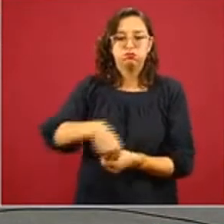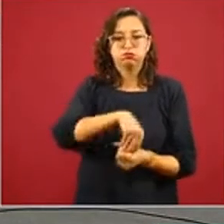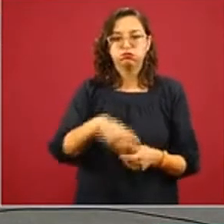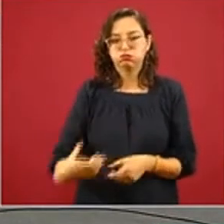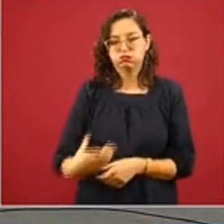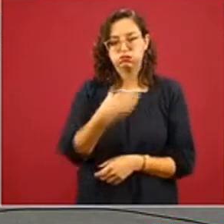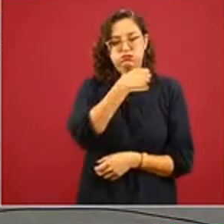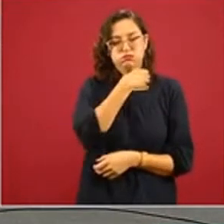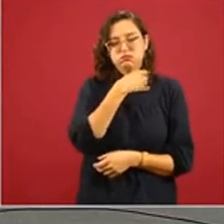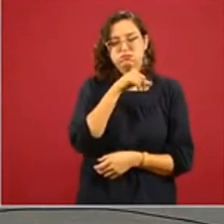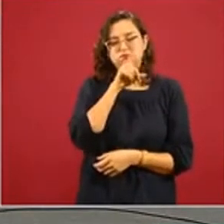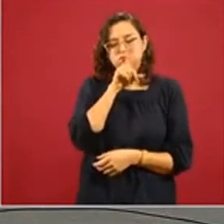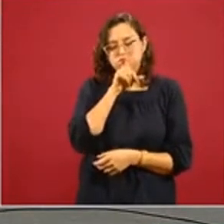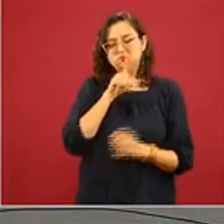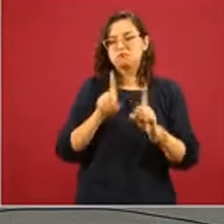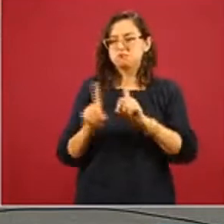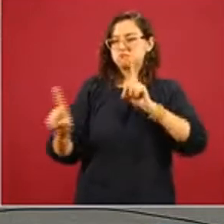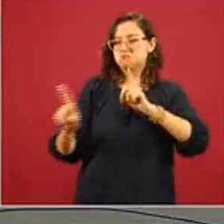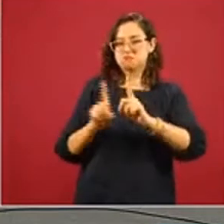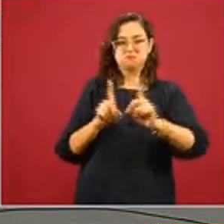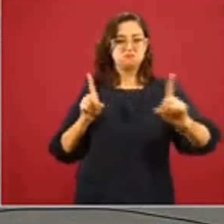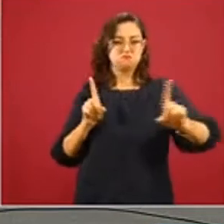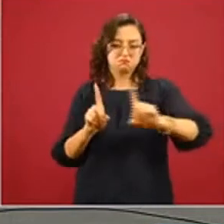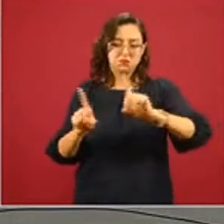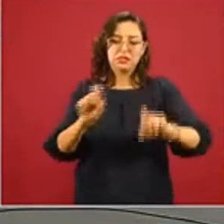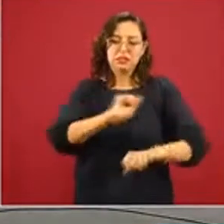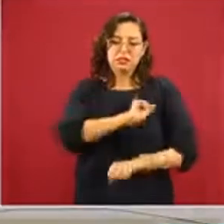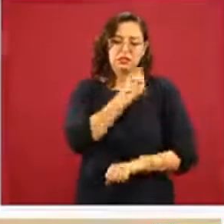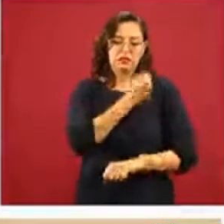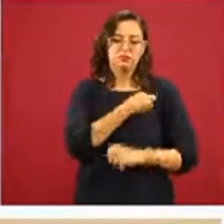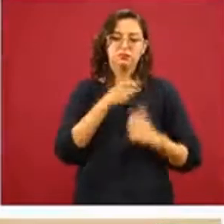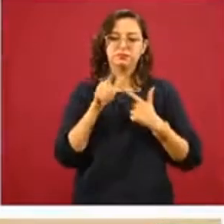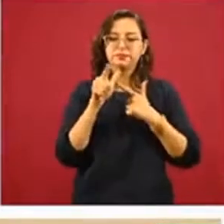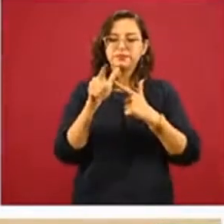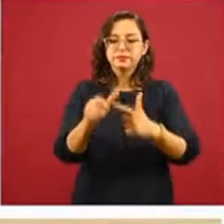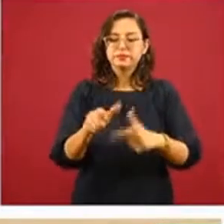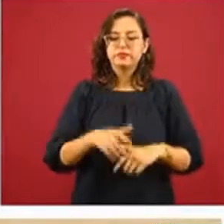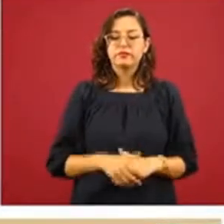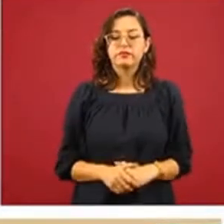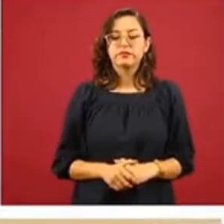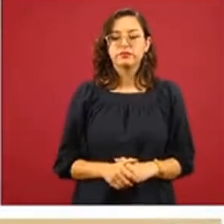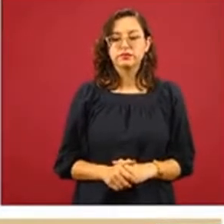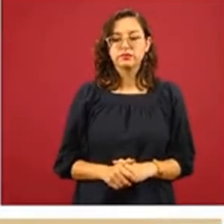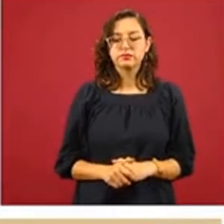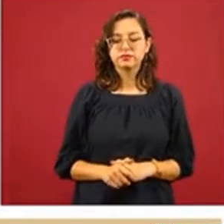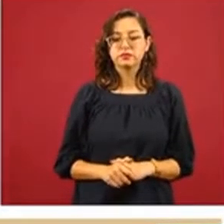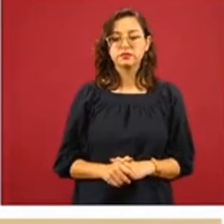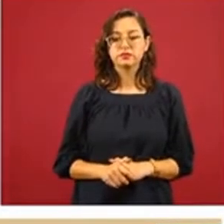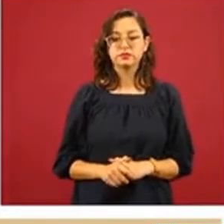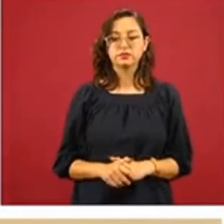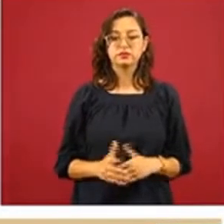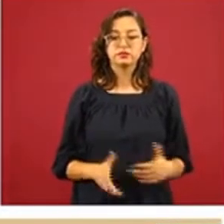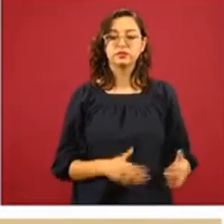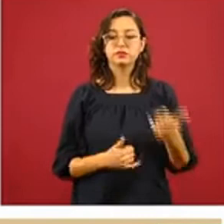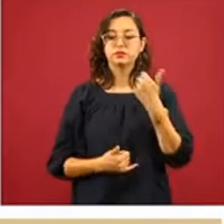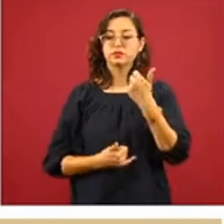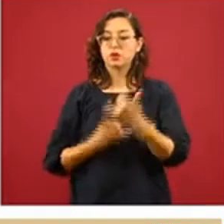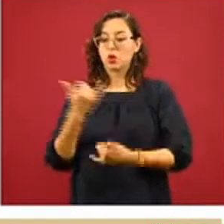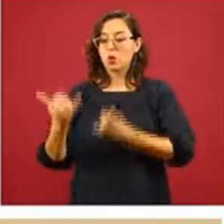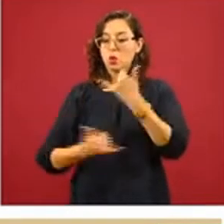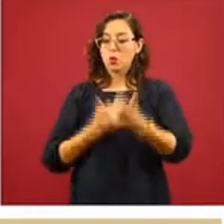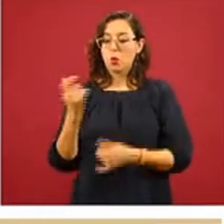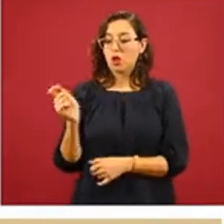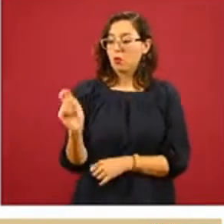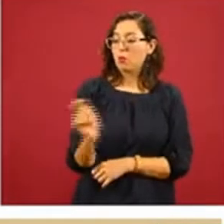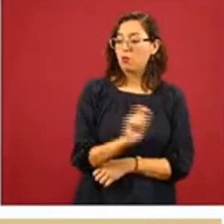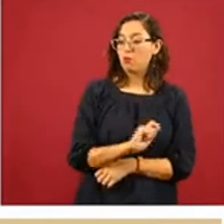pueda mantenerse la sana distancia y puedan aplicarse las medidas sanitarias. Hemos comentado que los juegos profesionales, sobre